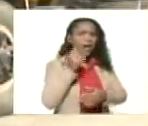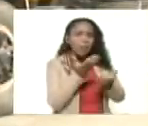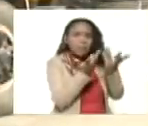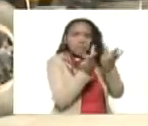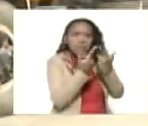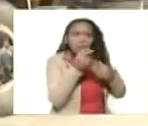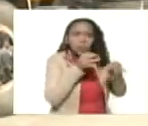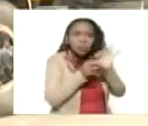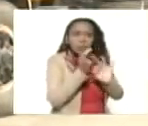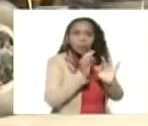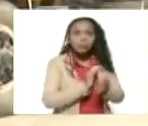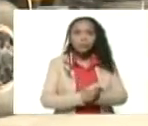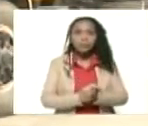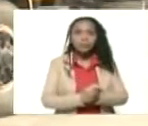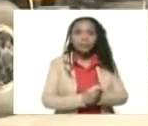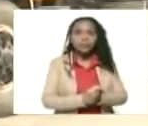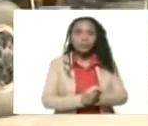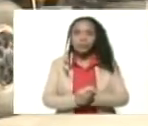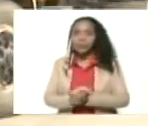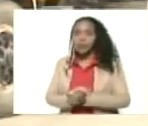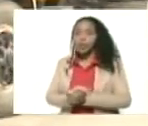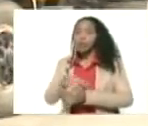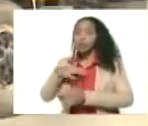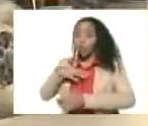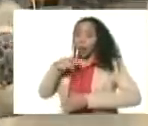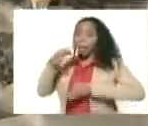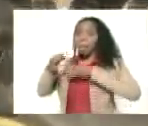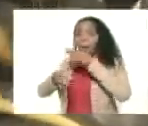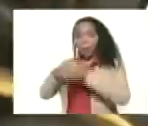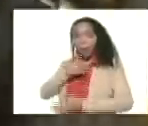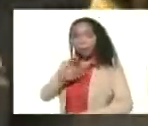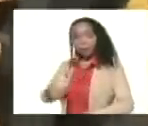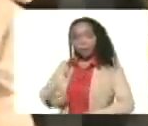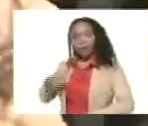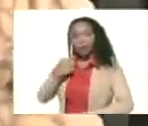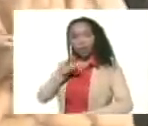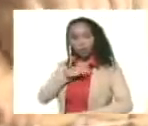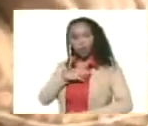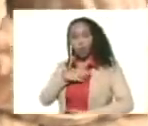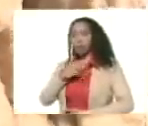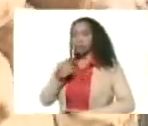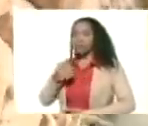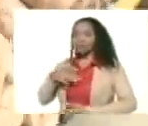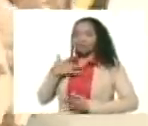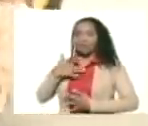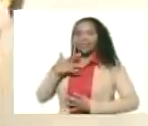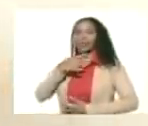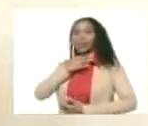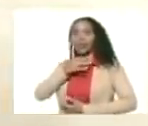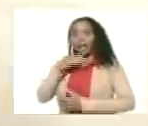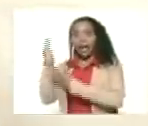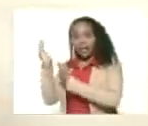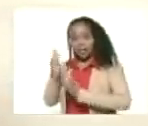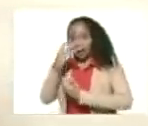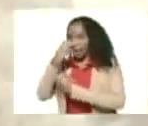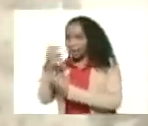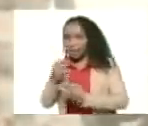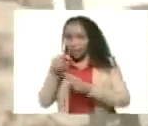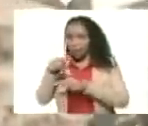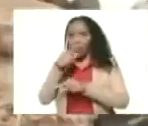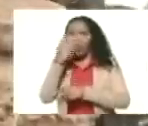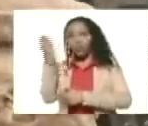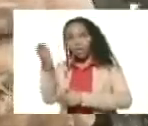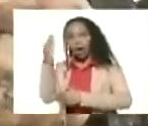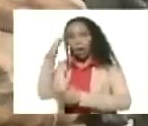comentar? Margaret. Le puedo comentar, presidente, bueno, para nosotros es un privilegio tenerlo en esta planta, que usted conozca lo que hacen